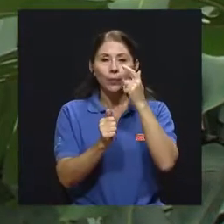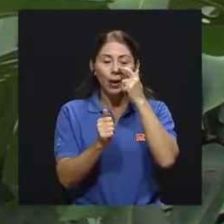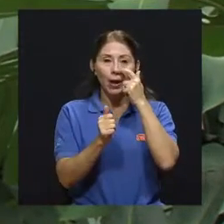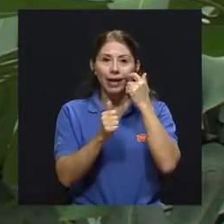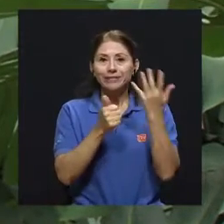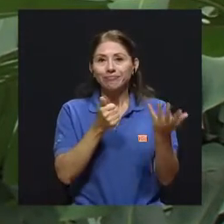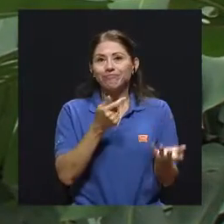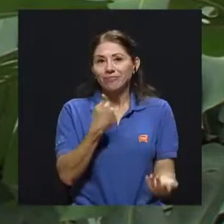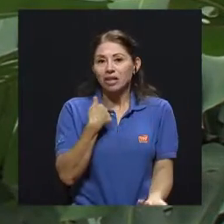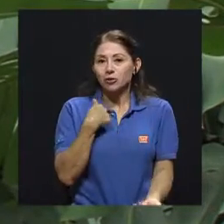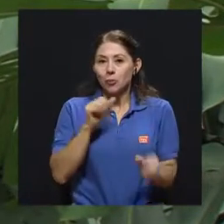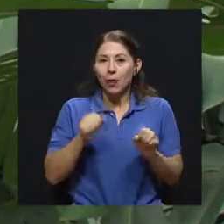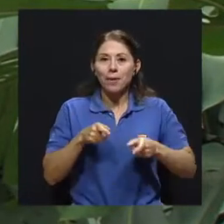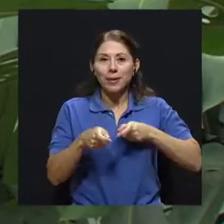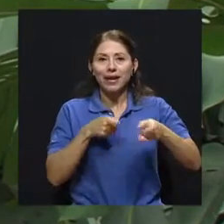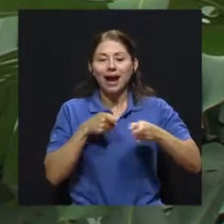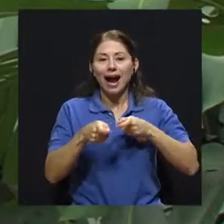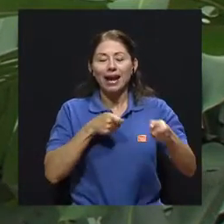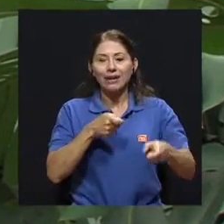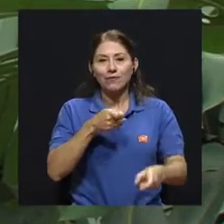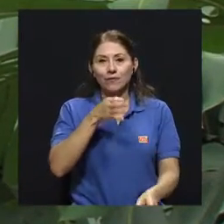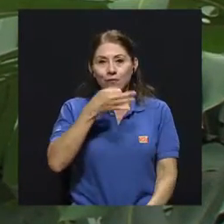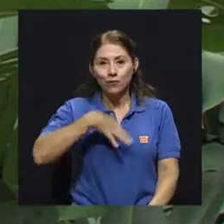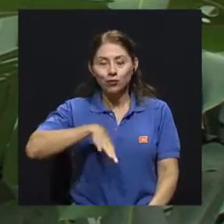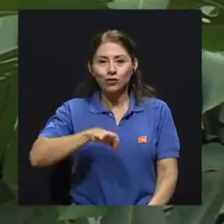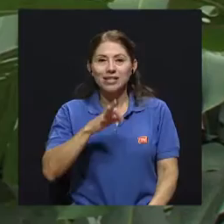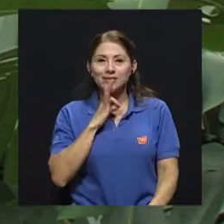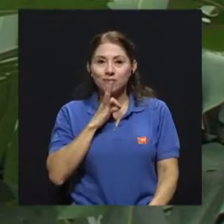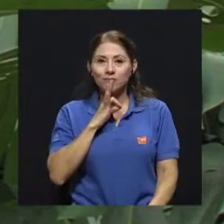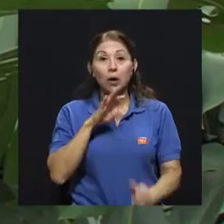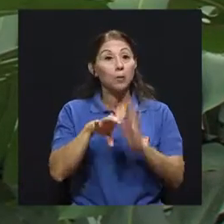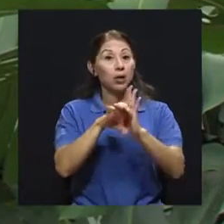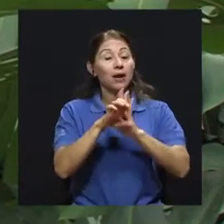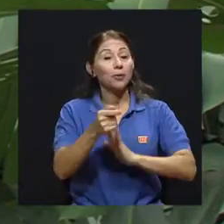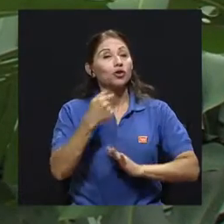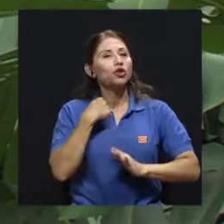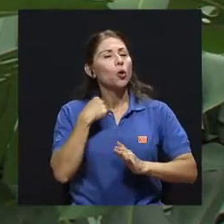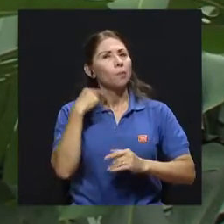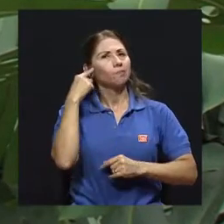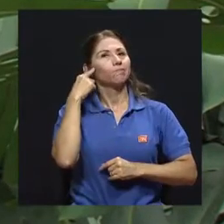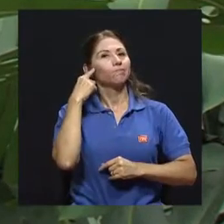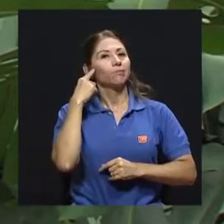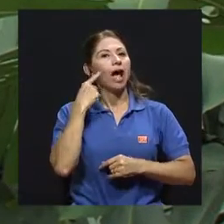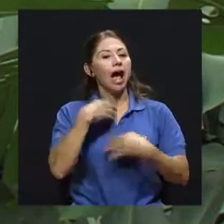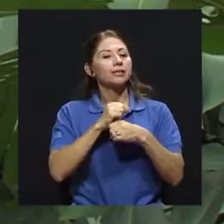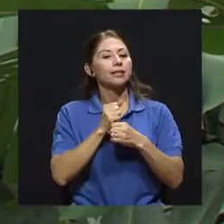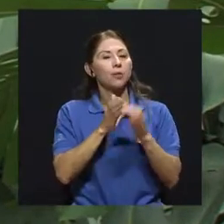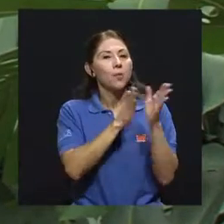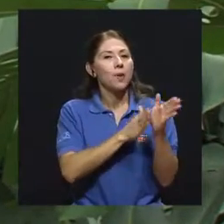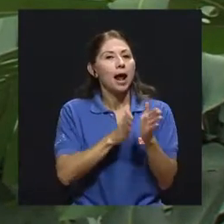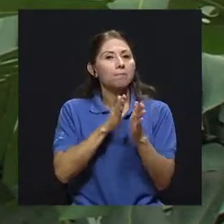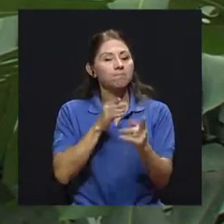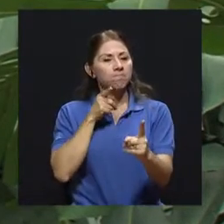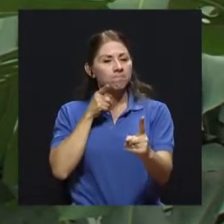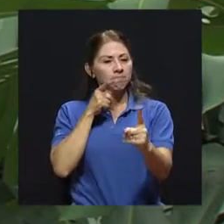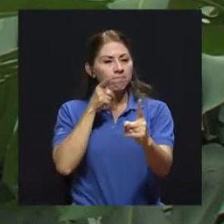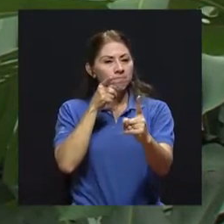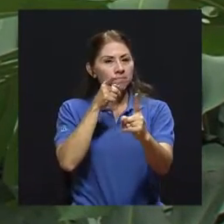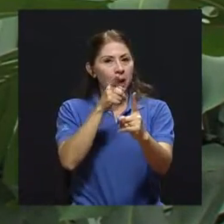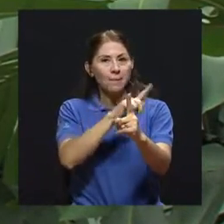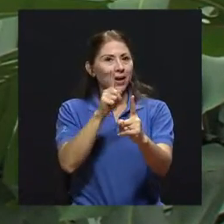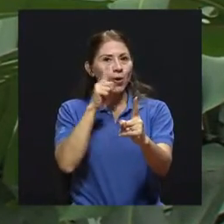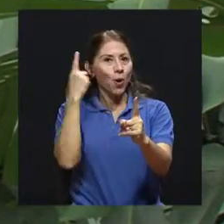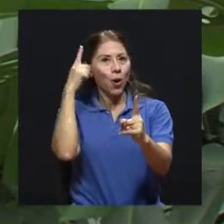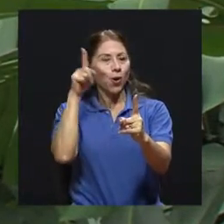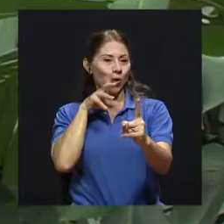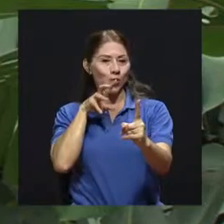tolerancia a la frustración yo pueda manejar cuando me propongo hacer un plan X y lamentablemente no